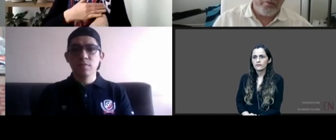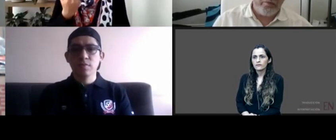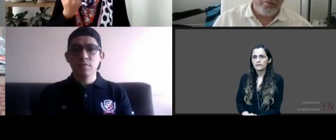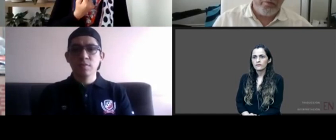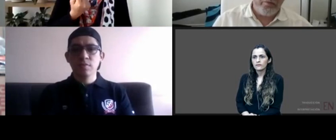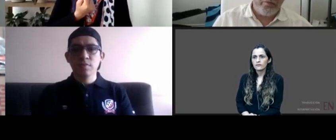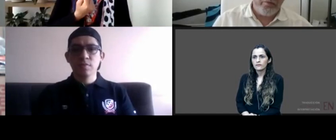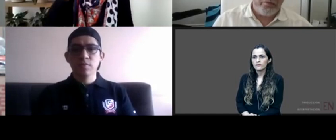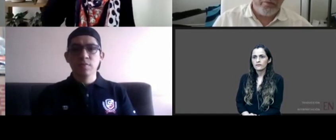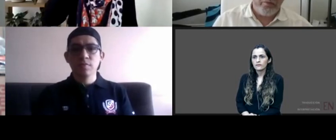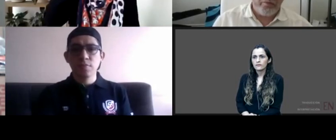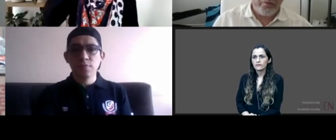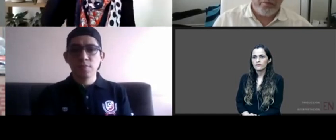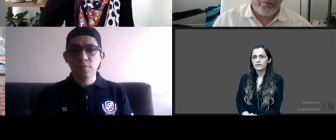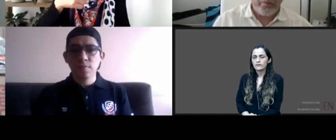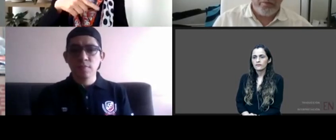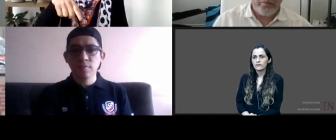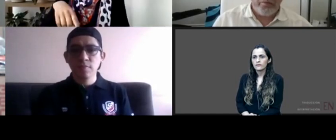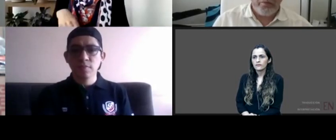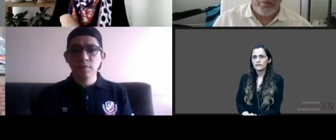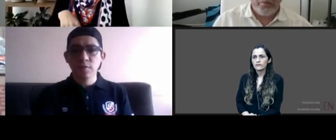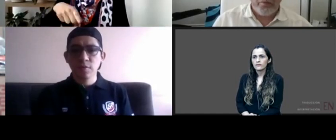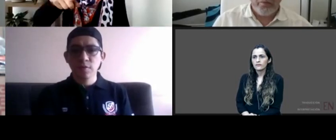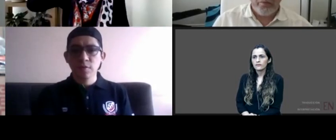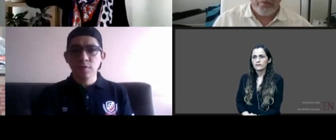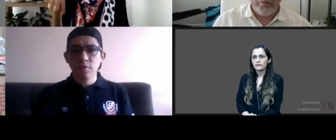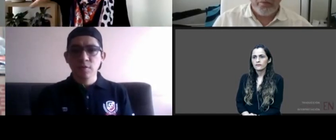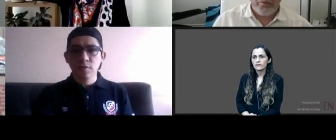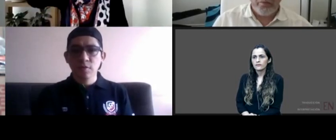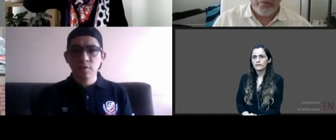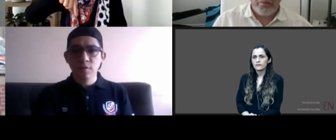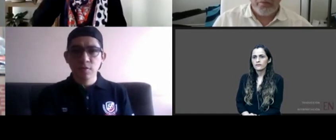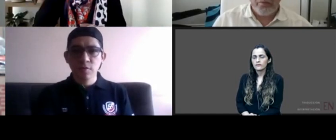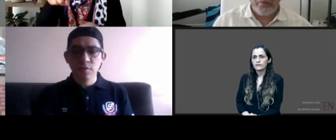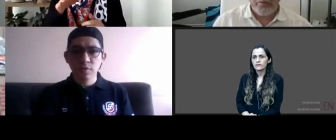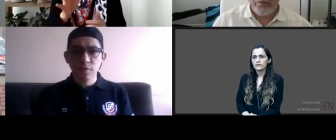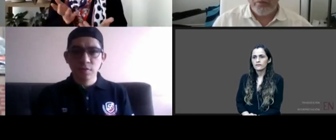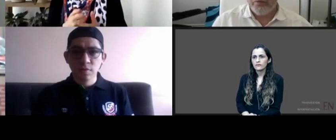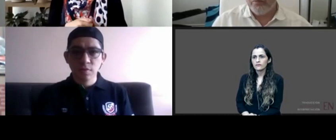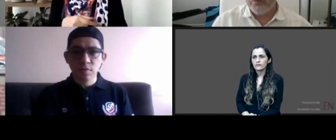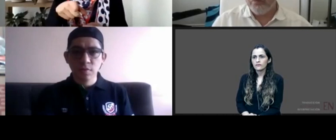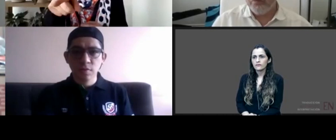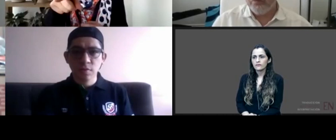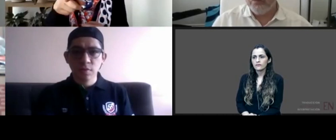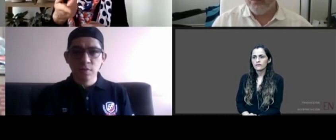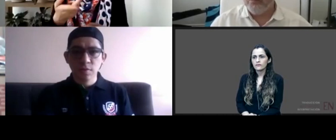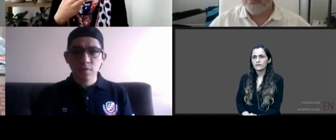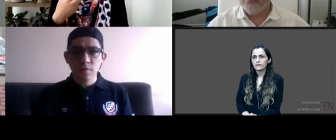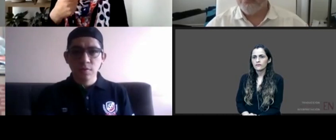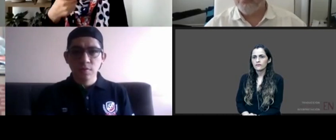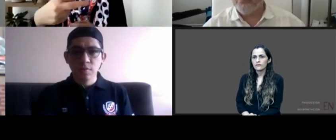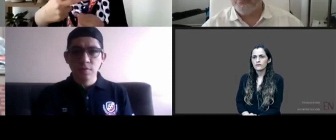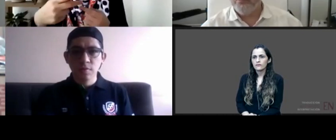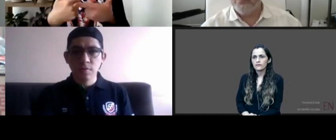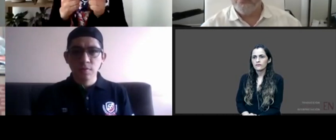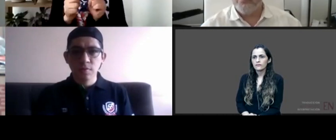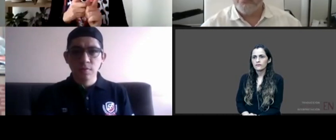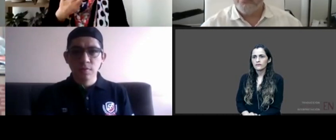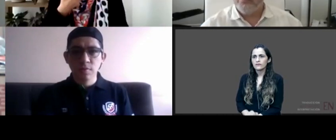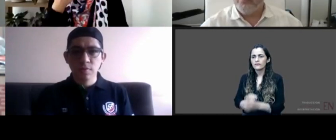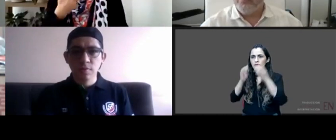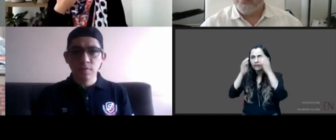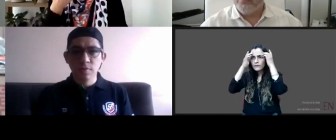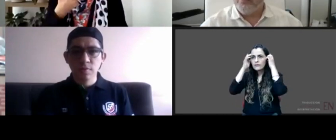Los niños sordos necesitan también derecho a pertenecer y a irse identificando en una